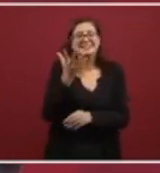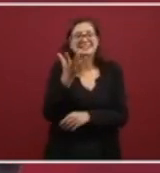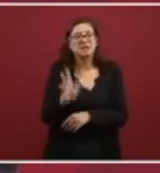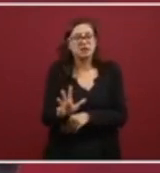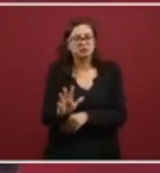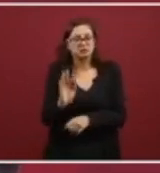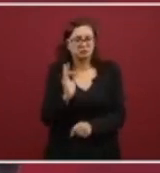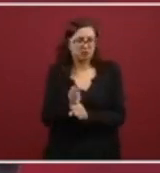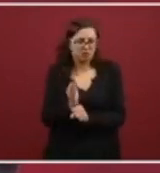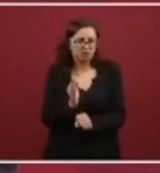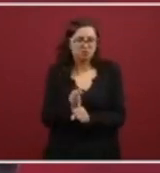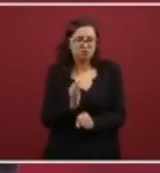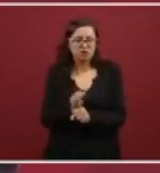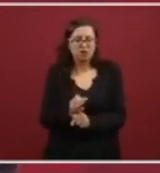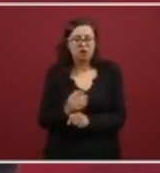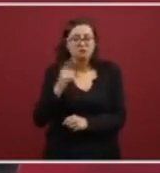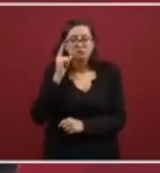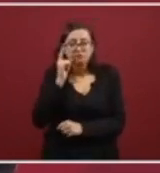vamos